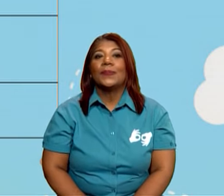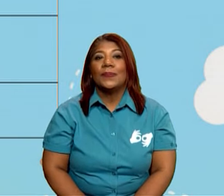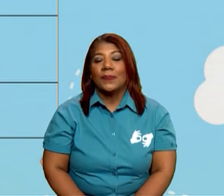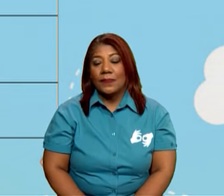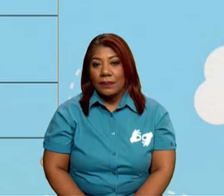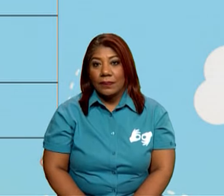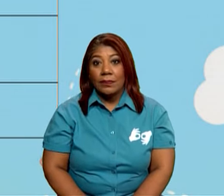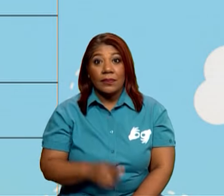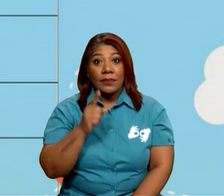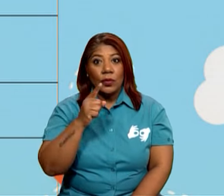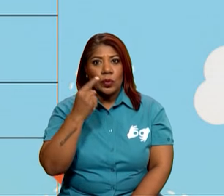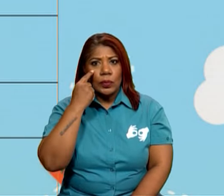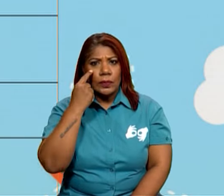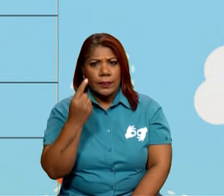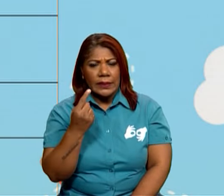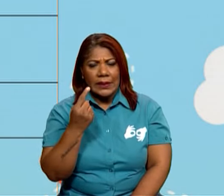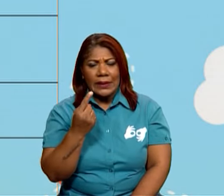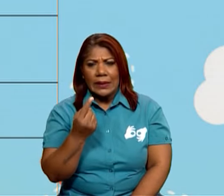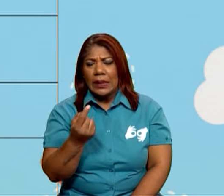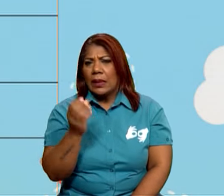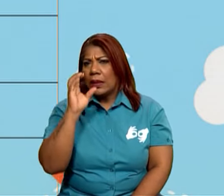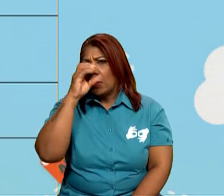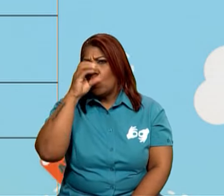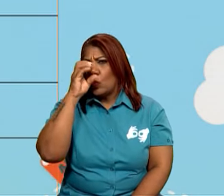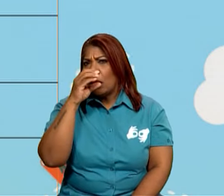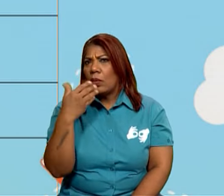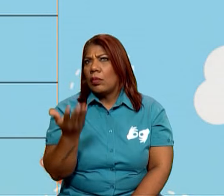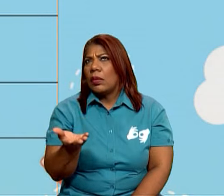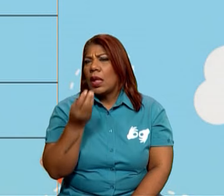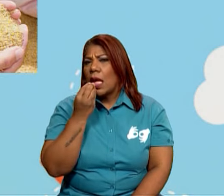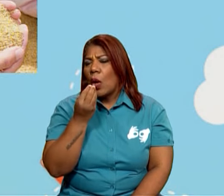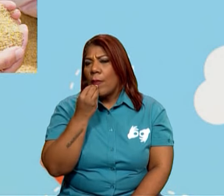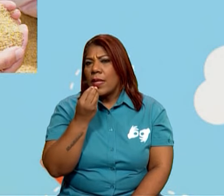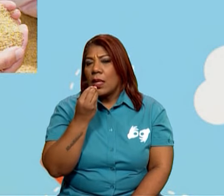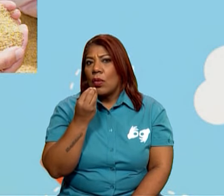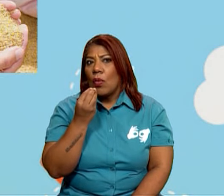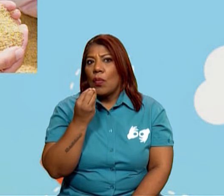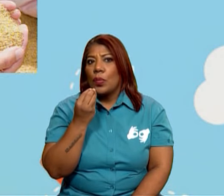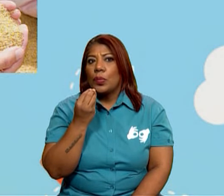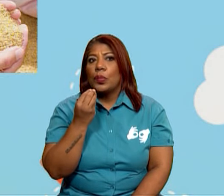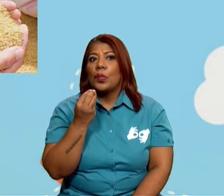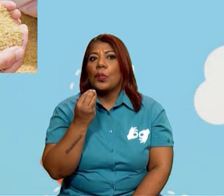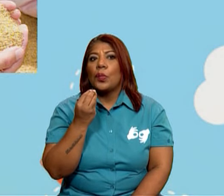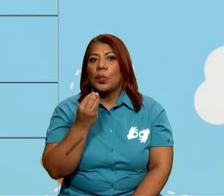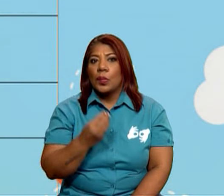Entonces, ¿se acuerdan qué alimento estaba comiendo el cerdo? Vamos, si vamos atrás,